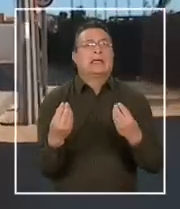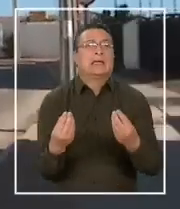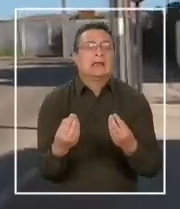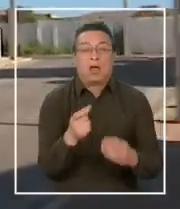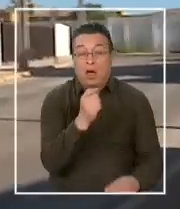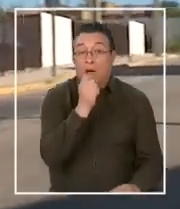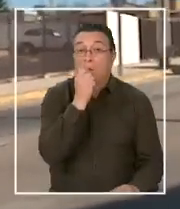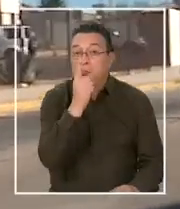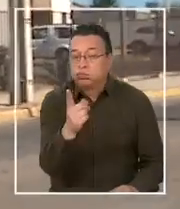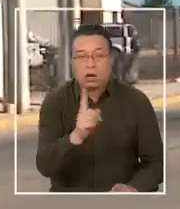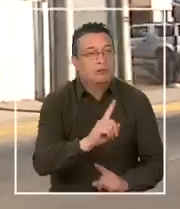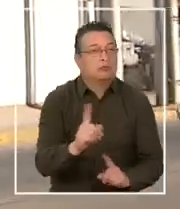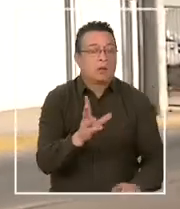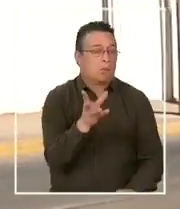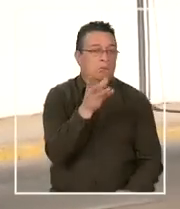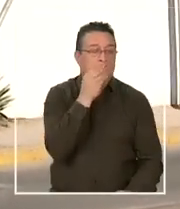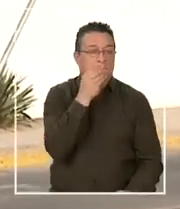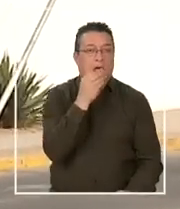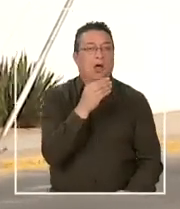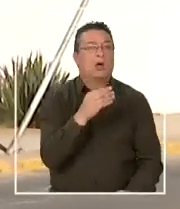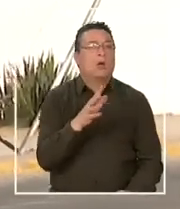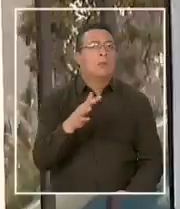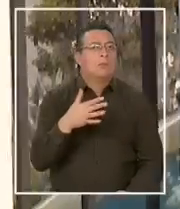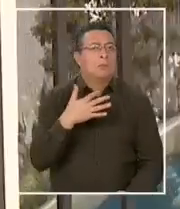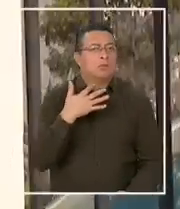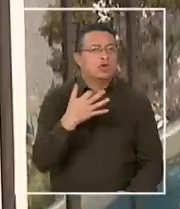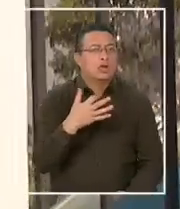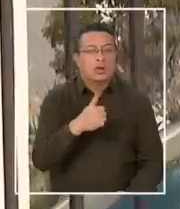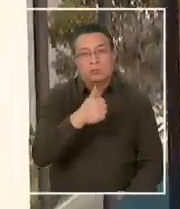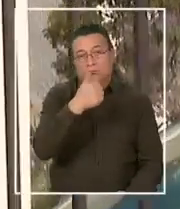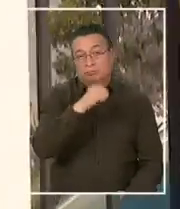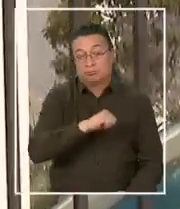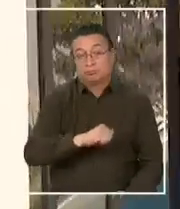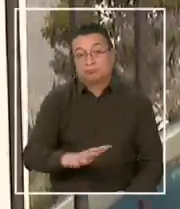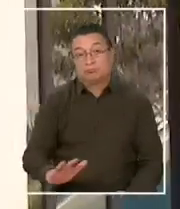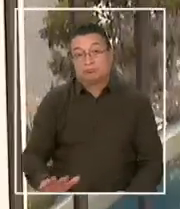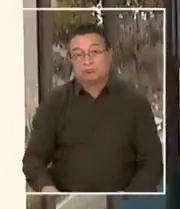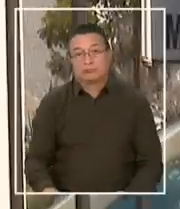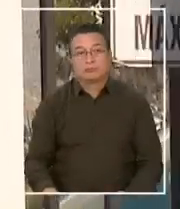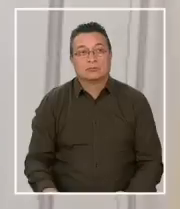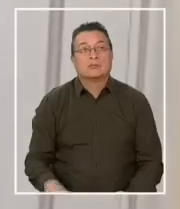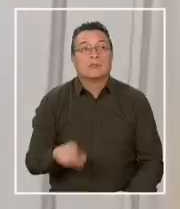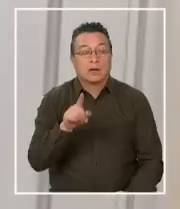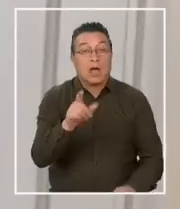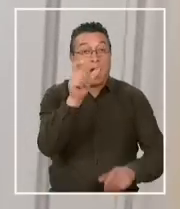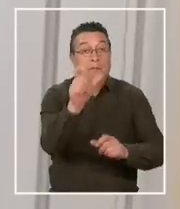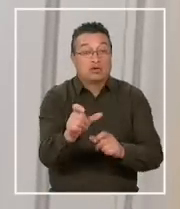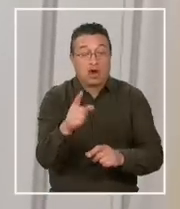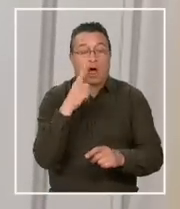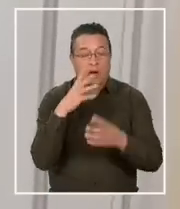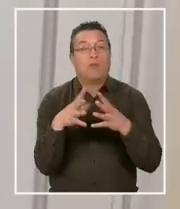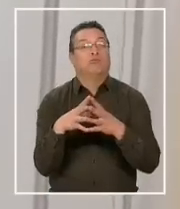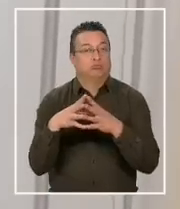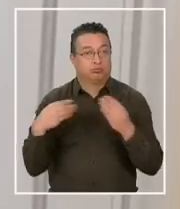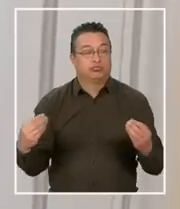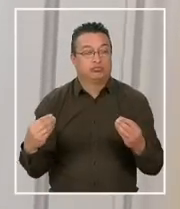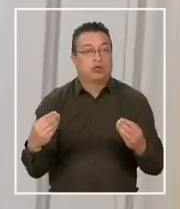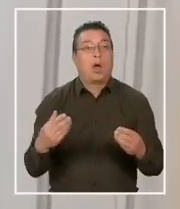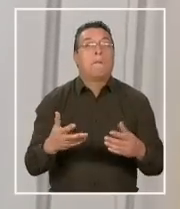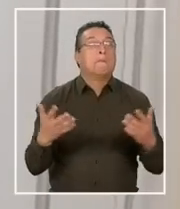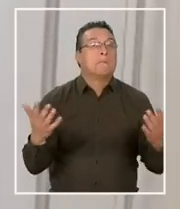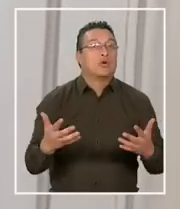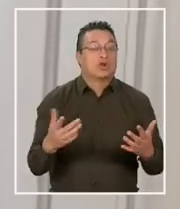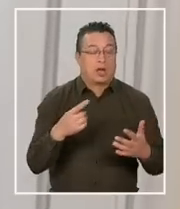quiso denunciar al sujeto. Sus razones no son públicas. Finalmente el sujeto se daría a la fuga, motivo por el